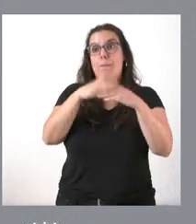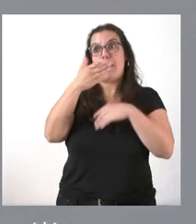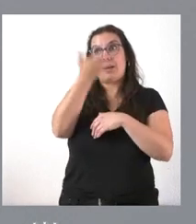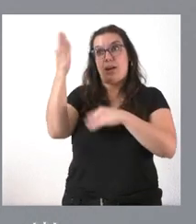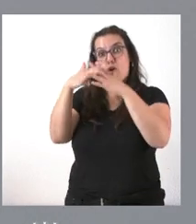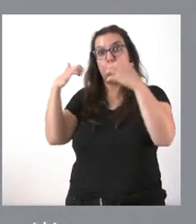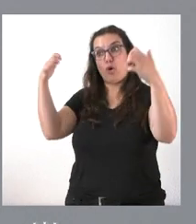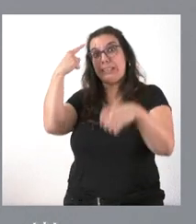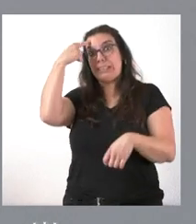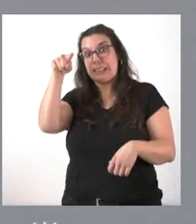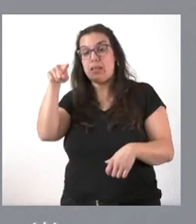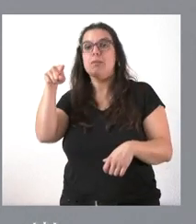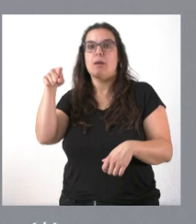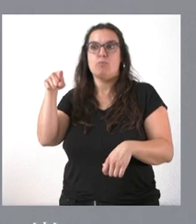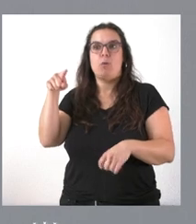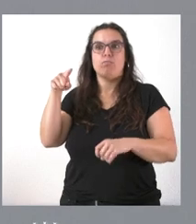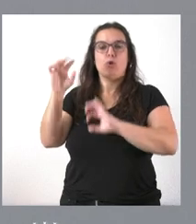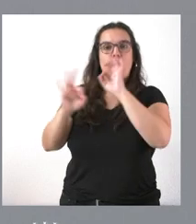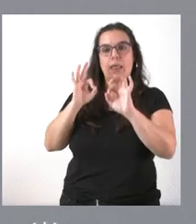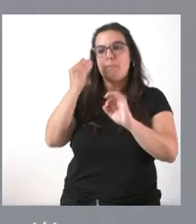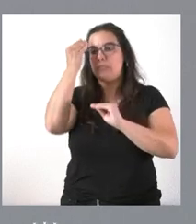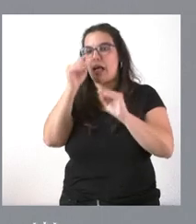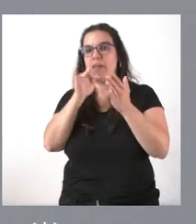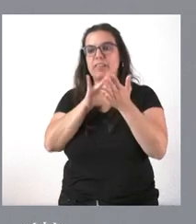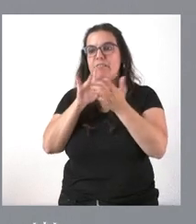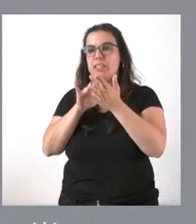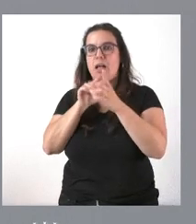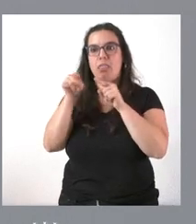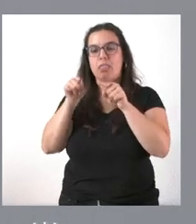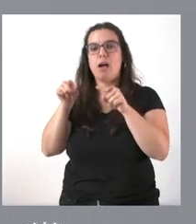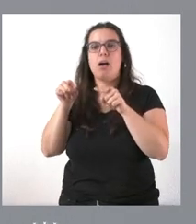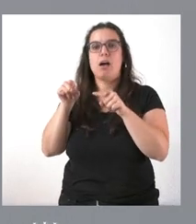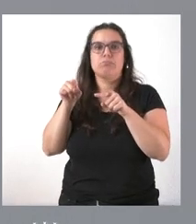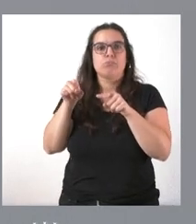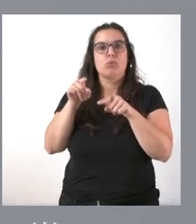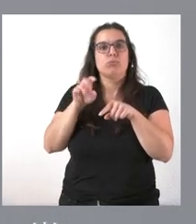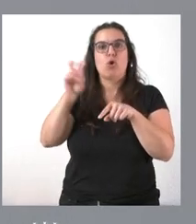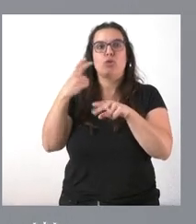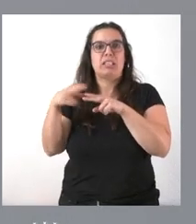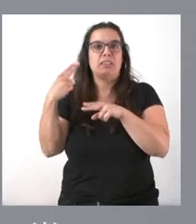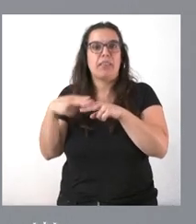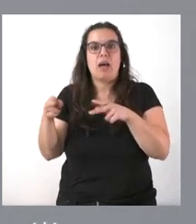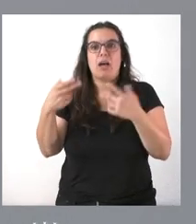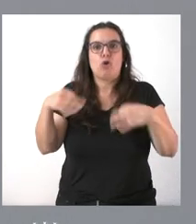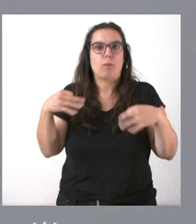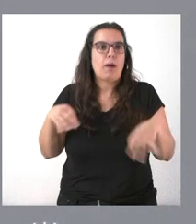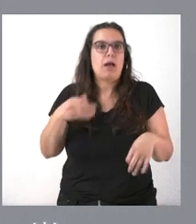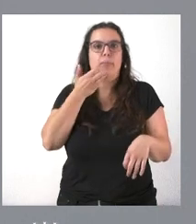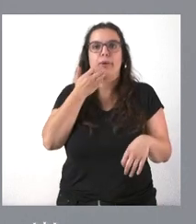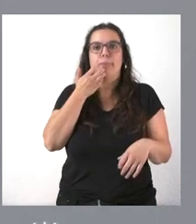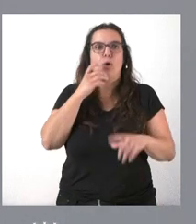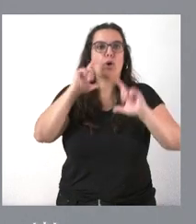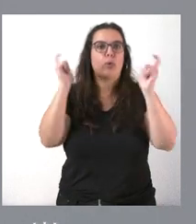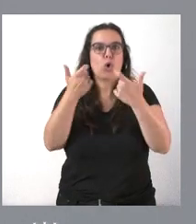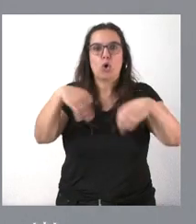Castilla y león pues puedan disponer de esos días para si lo estiman oportuno otro tipo de actividad ordinaria Como pudiera ser la celebración